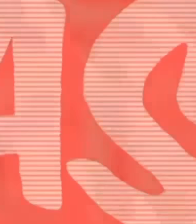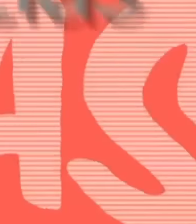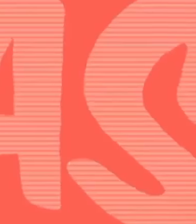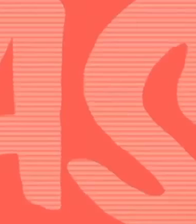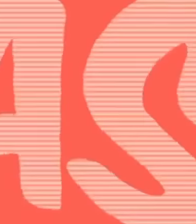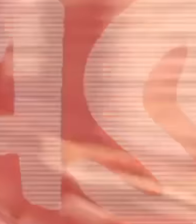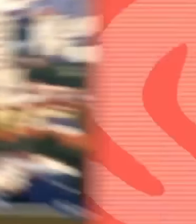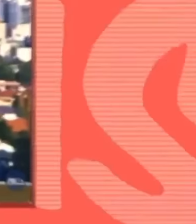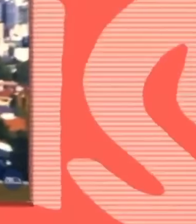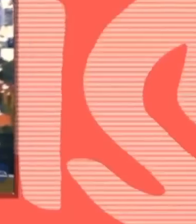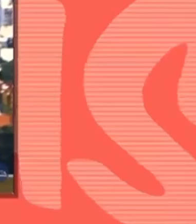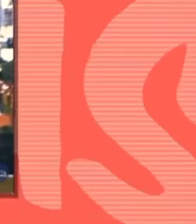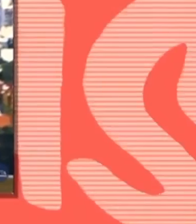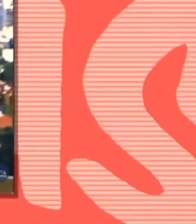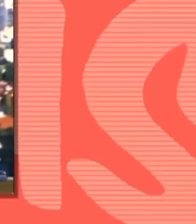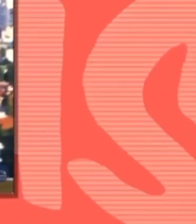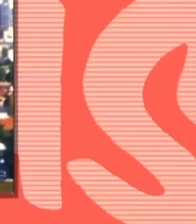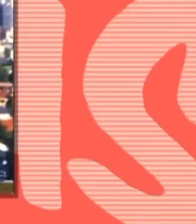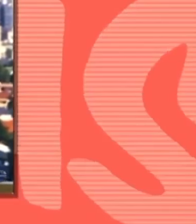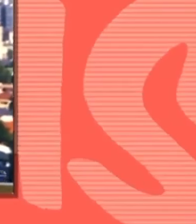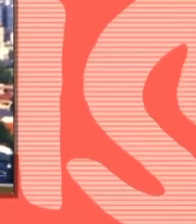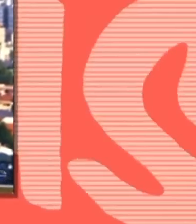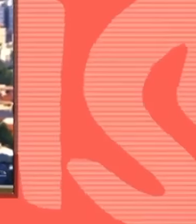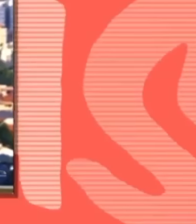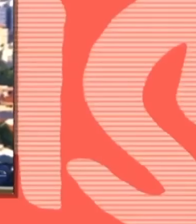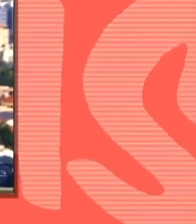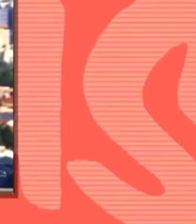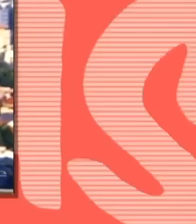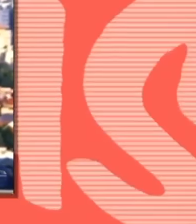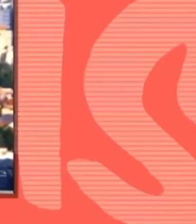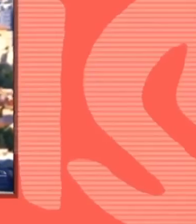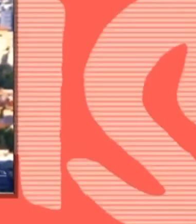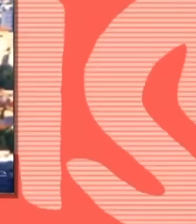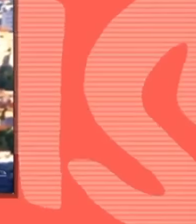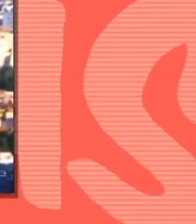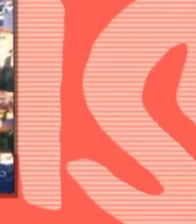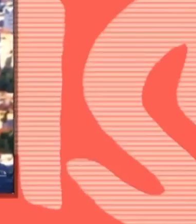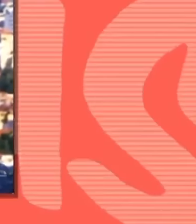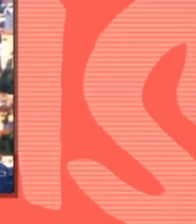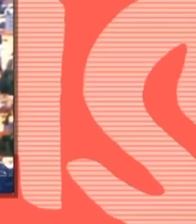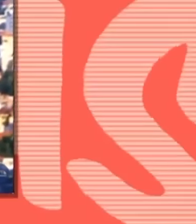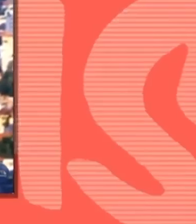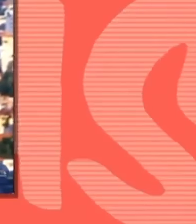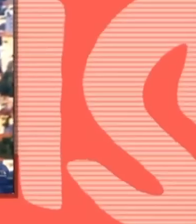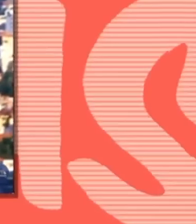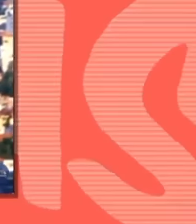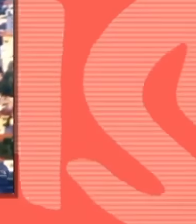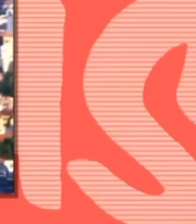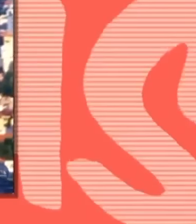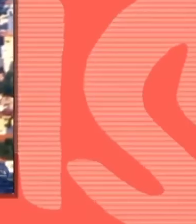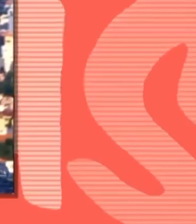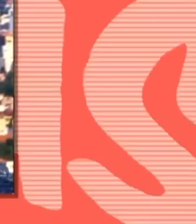de ADN Noticias y Azteca Noticias continúan afirmando que los lineamientos permitirán al gobierno sancionar a los medios si no están de acuerdo con su